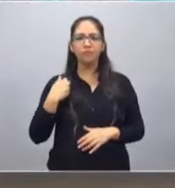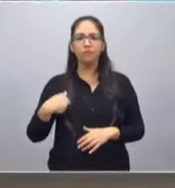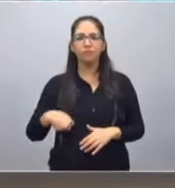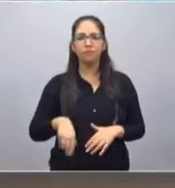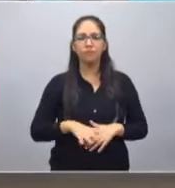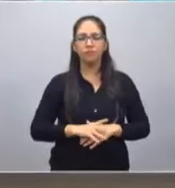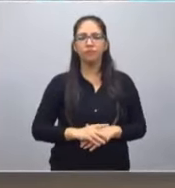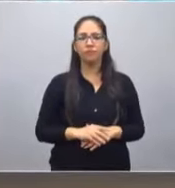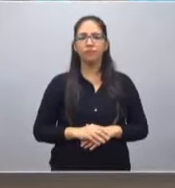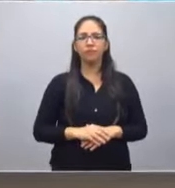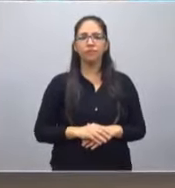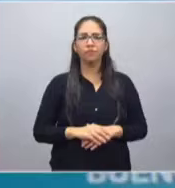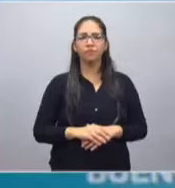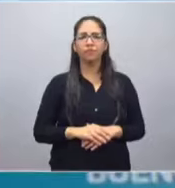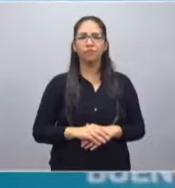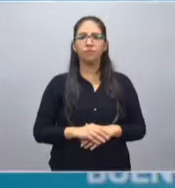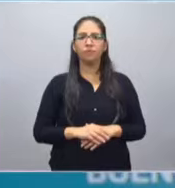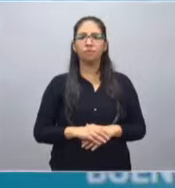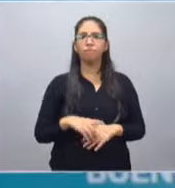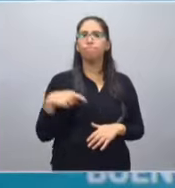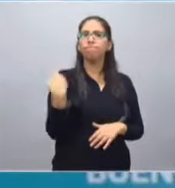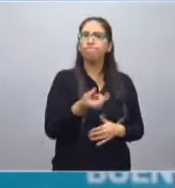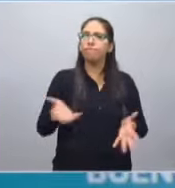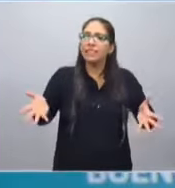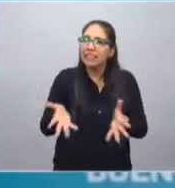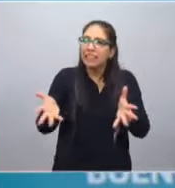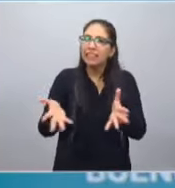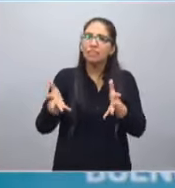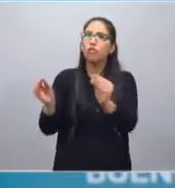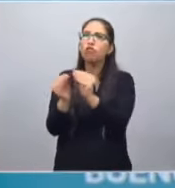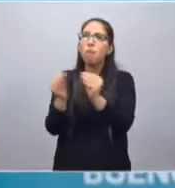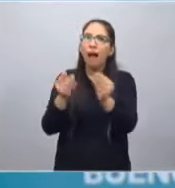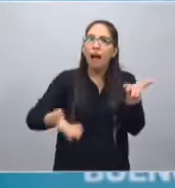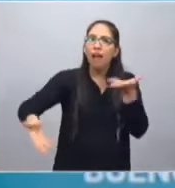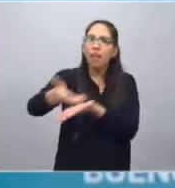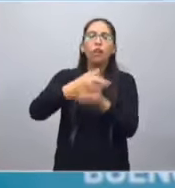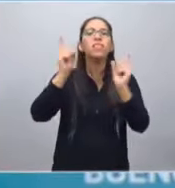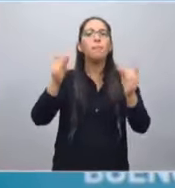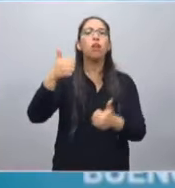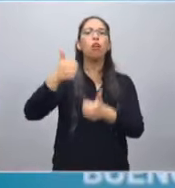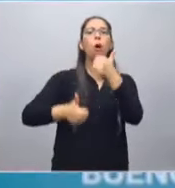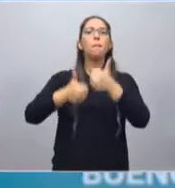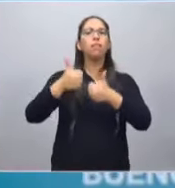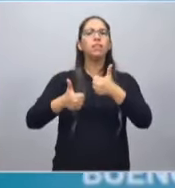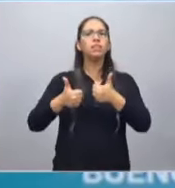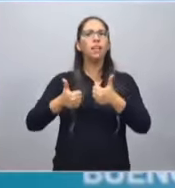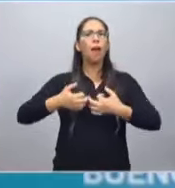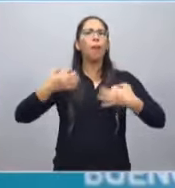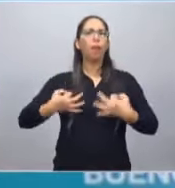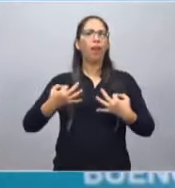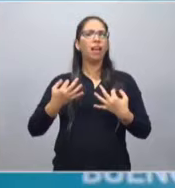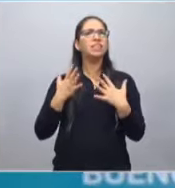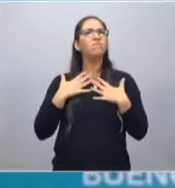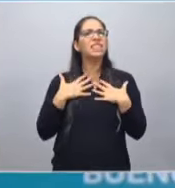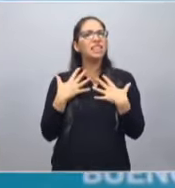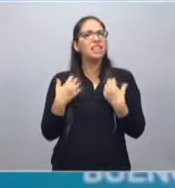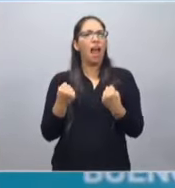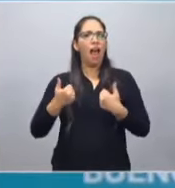valores donde se fomenta el compañerismo también la sana competencia La